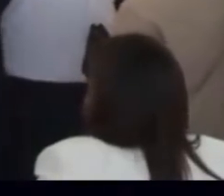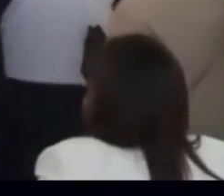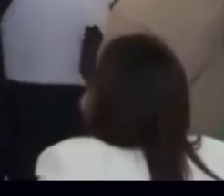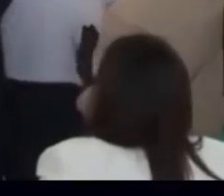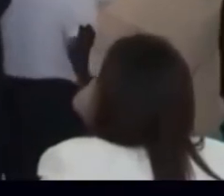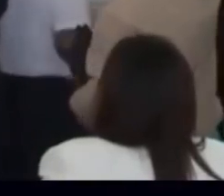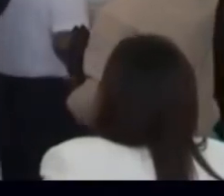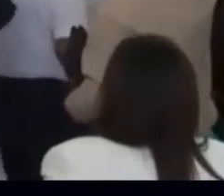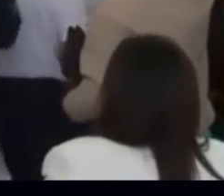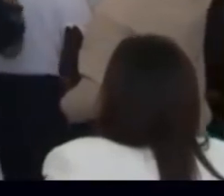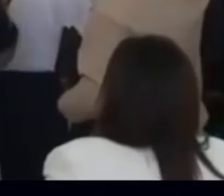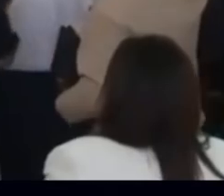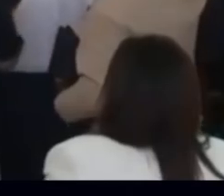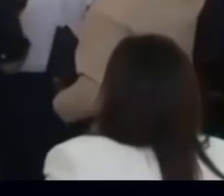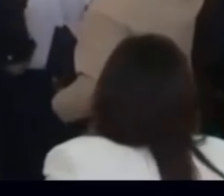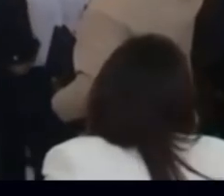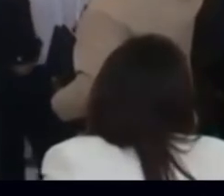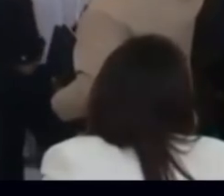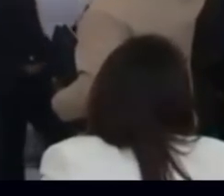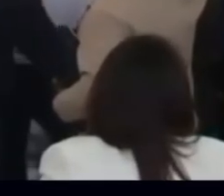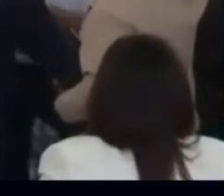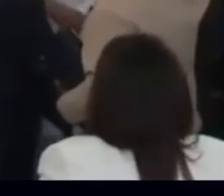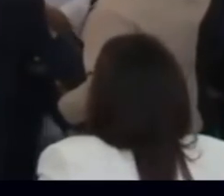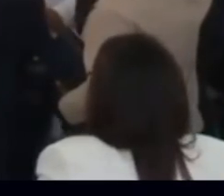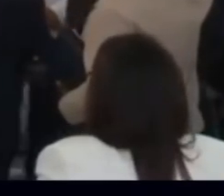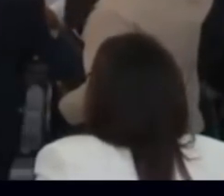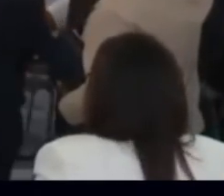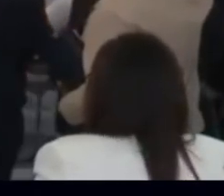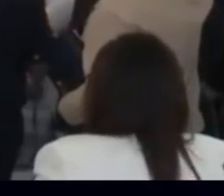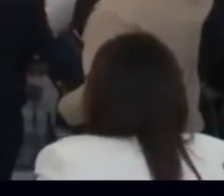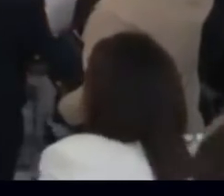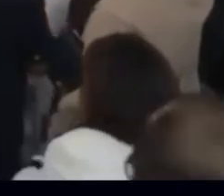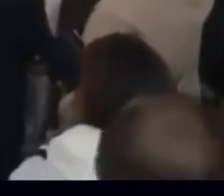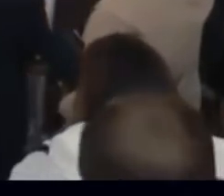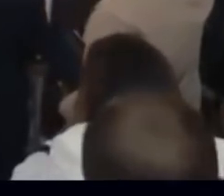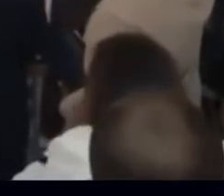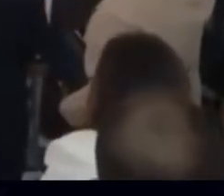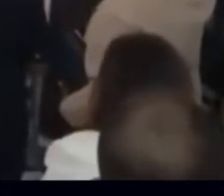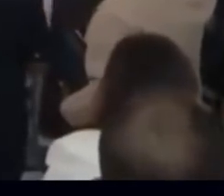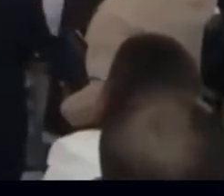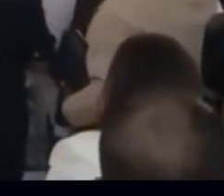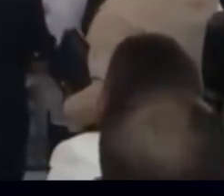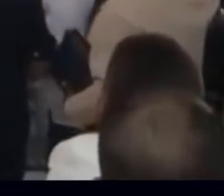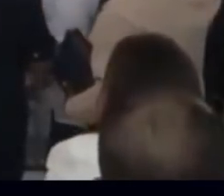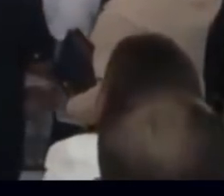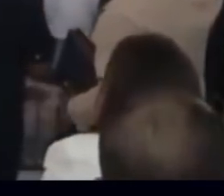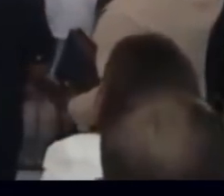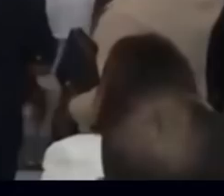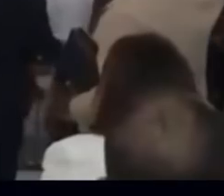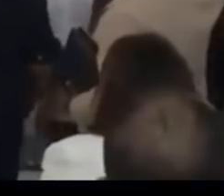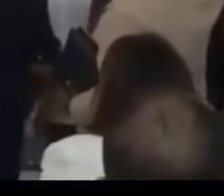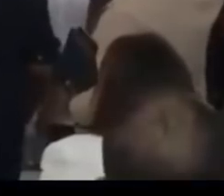1,350,000 participantes del programa Supérate recibirán su bono de transferencia monetaria